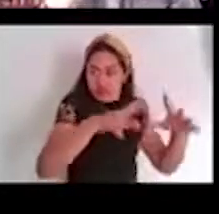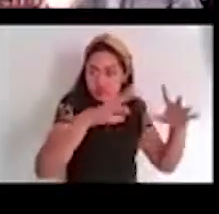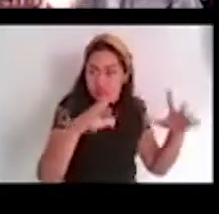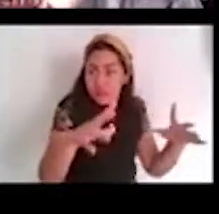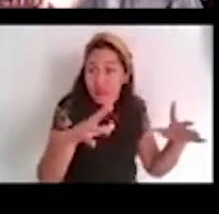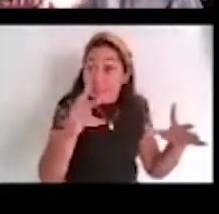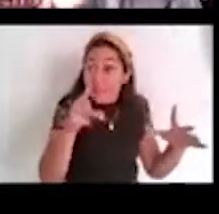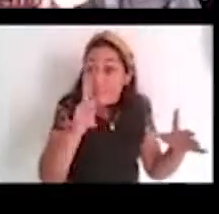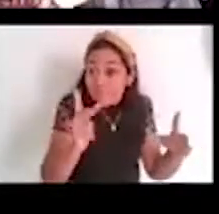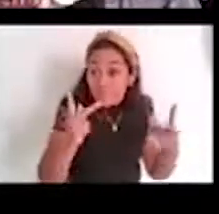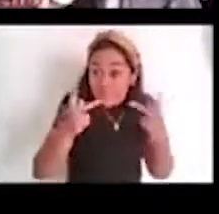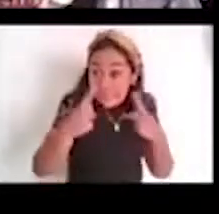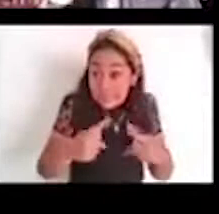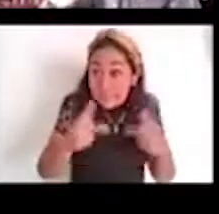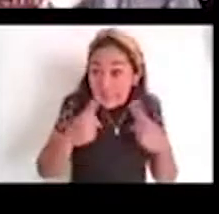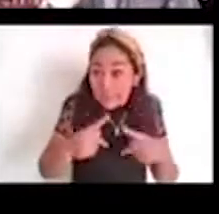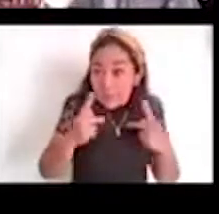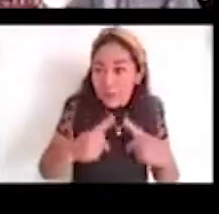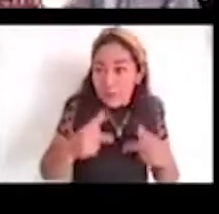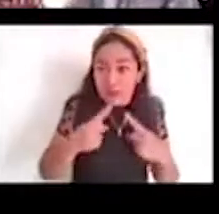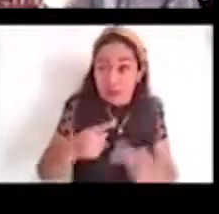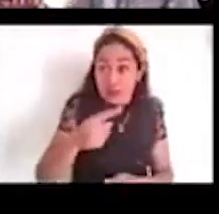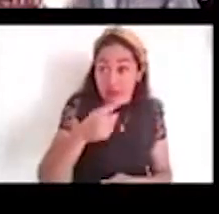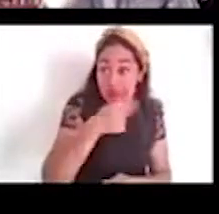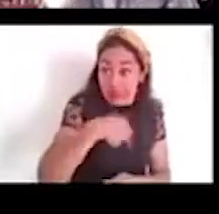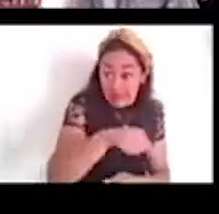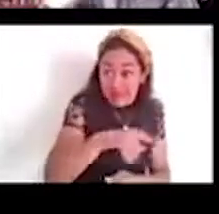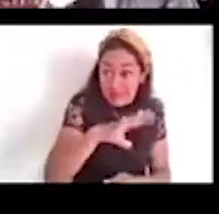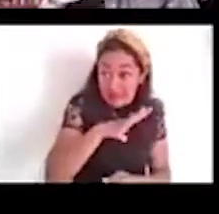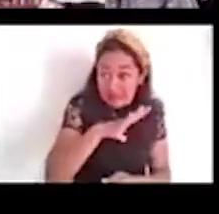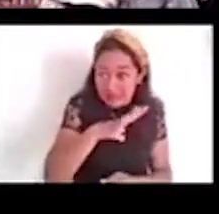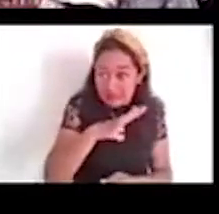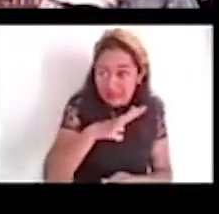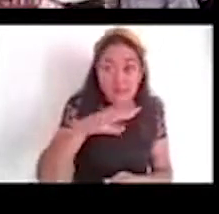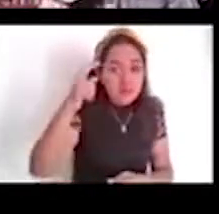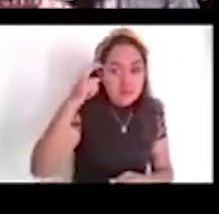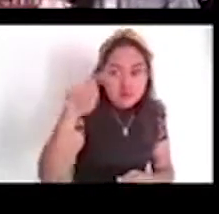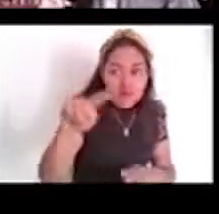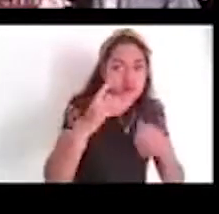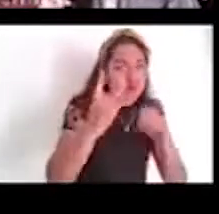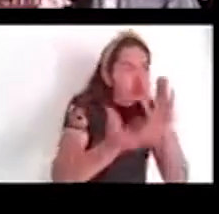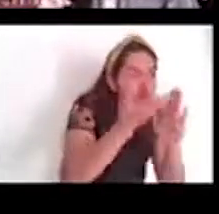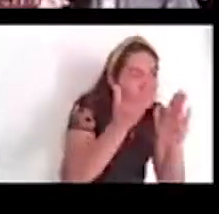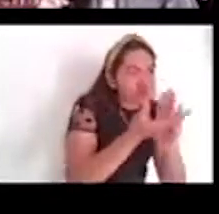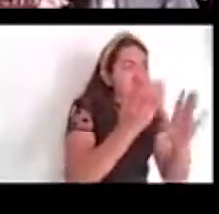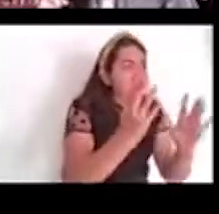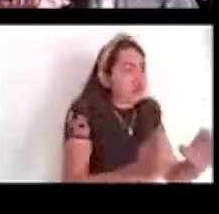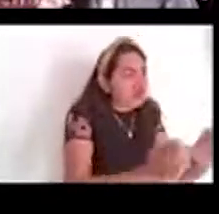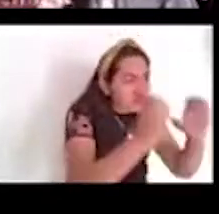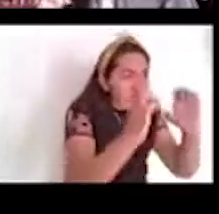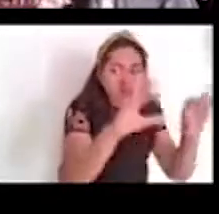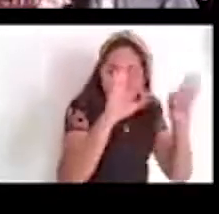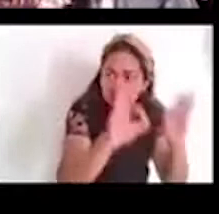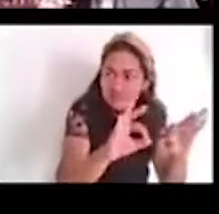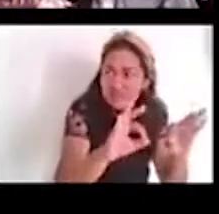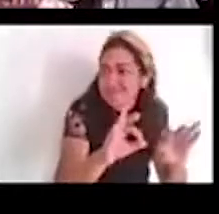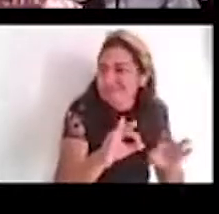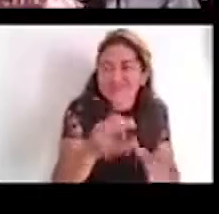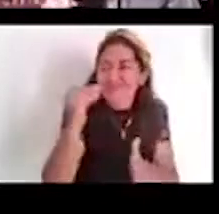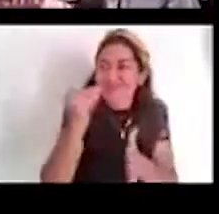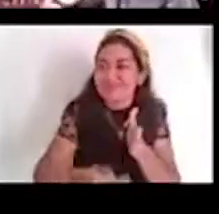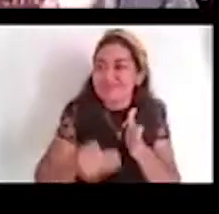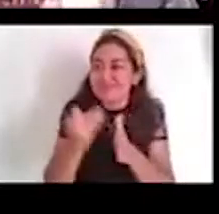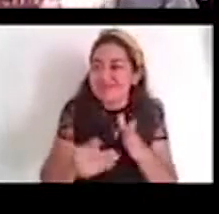capacidad para conservar y mantener en estado óptimo los edificios en Cholula. Por lo cual,